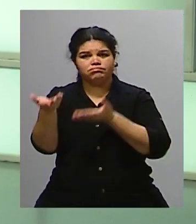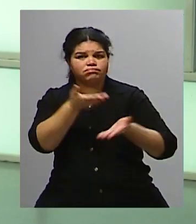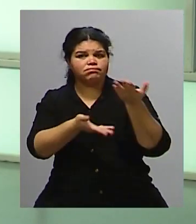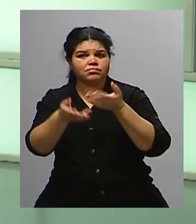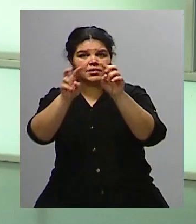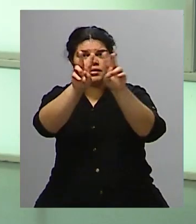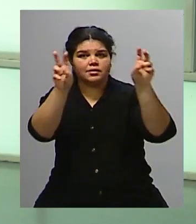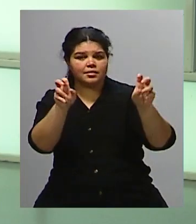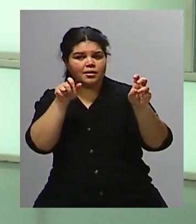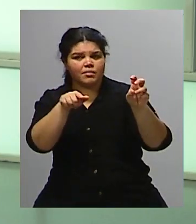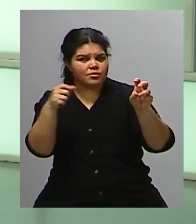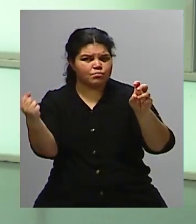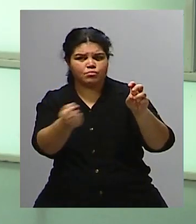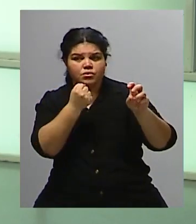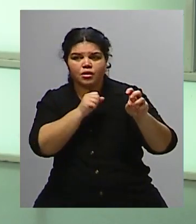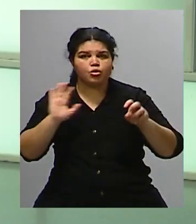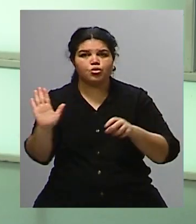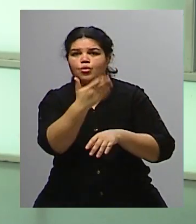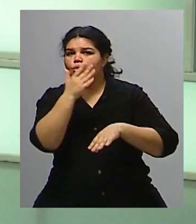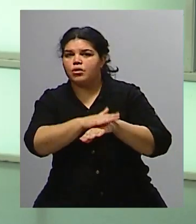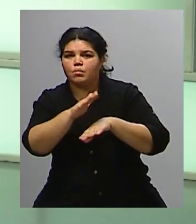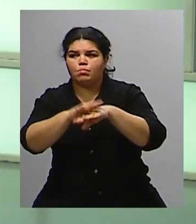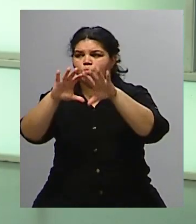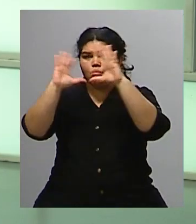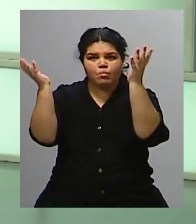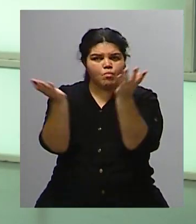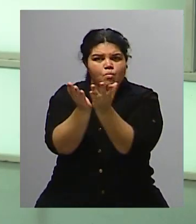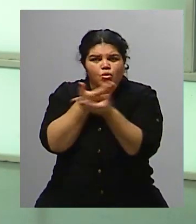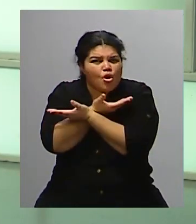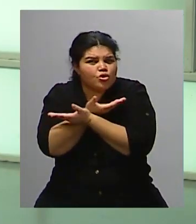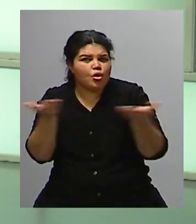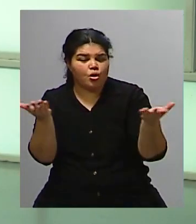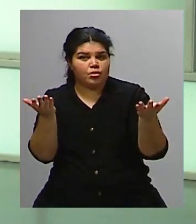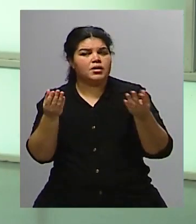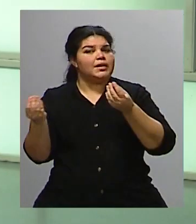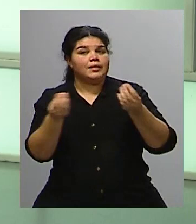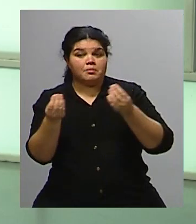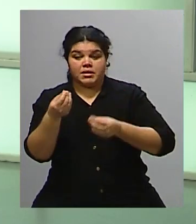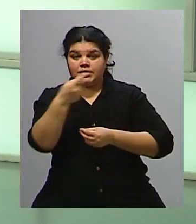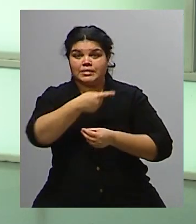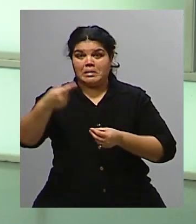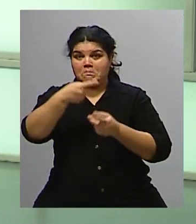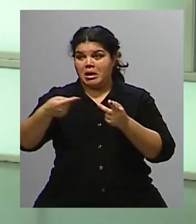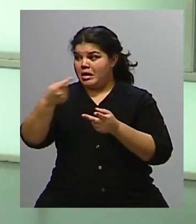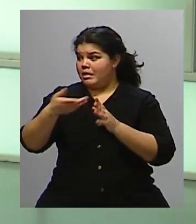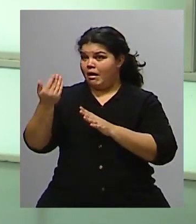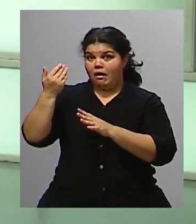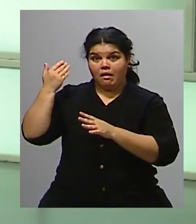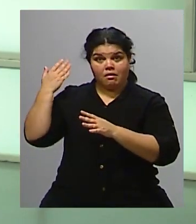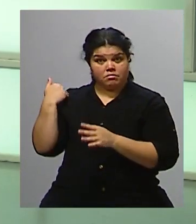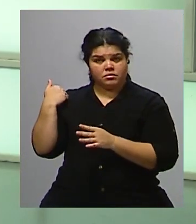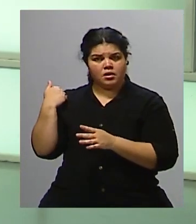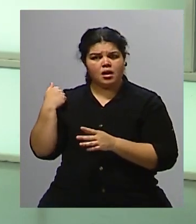tema que nos involucra a todos y a todo el mundo. Esto lo decimos porque hace algunas semanas atrás las imágenes realmente